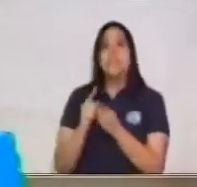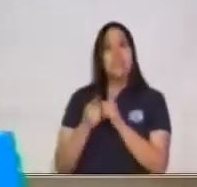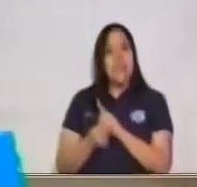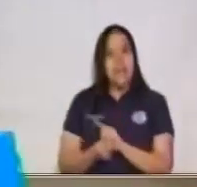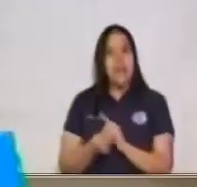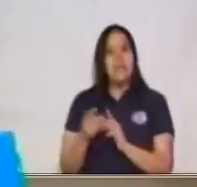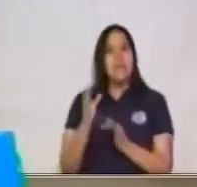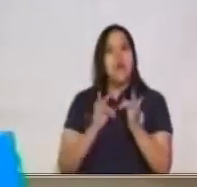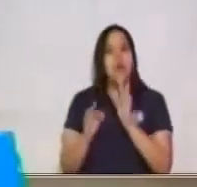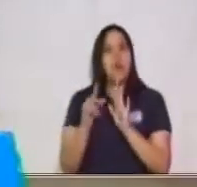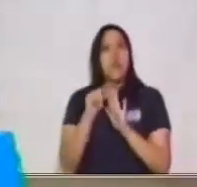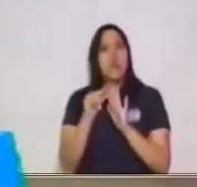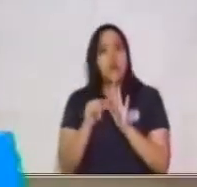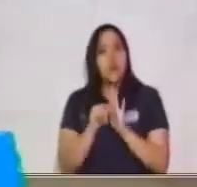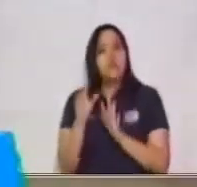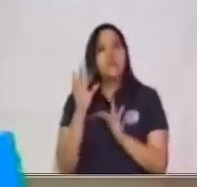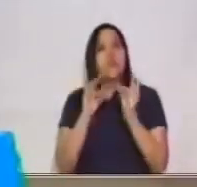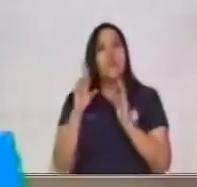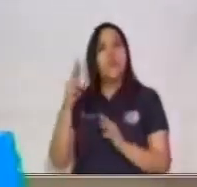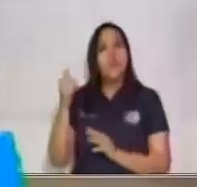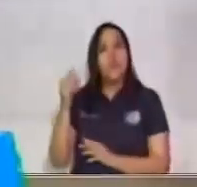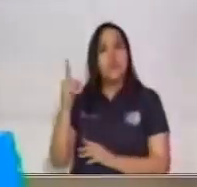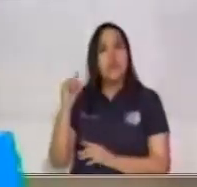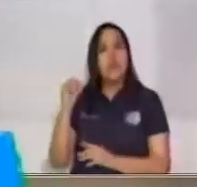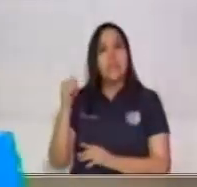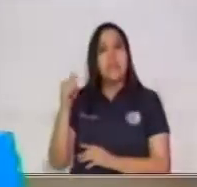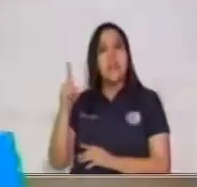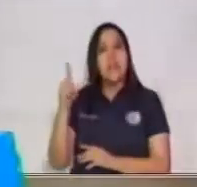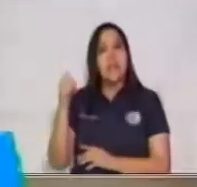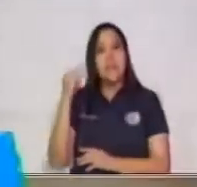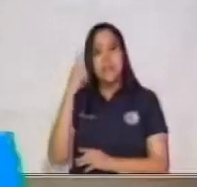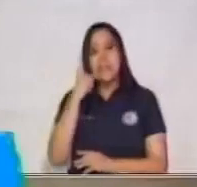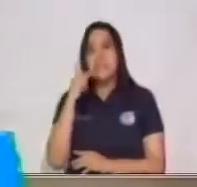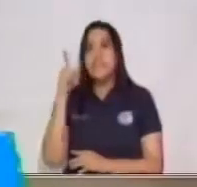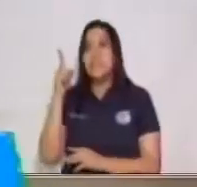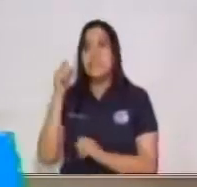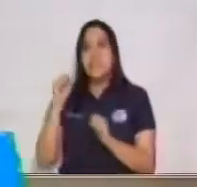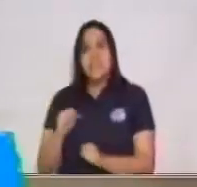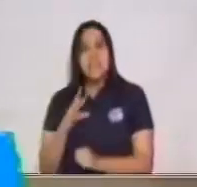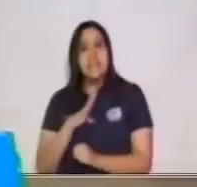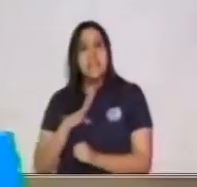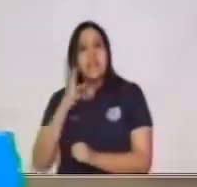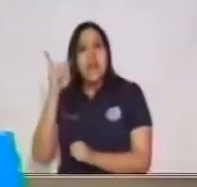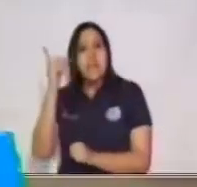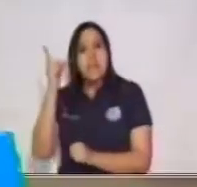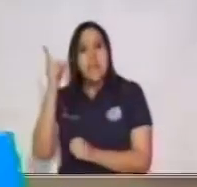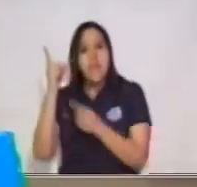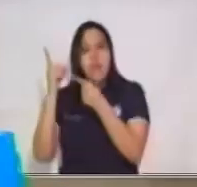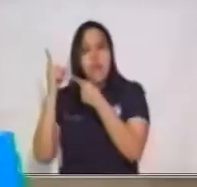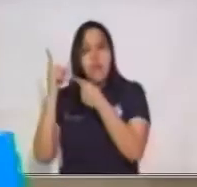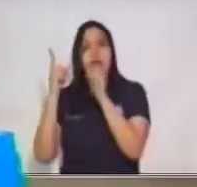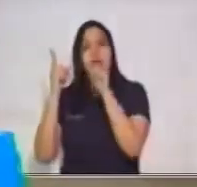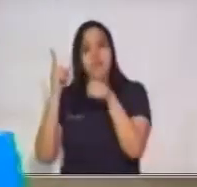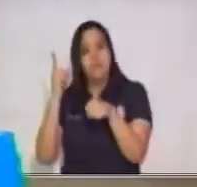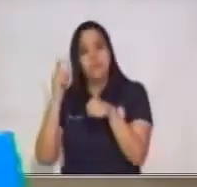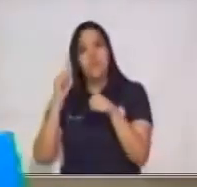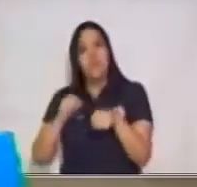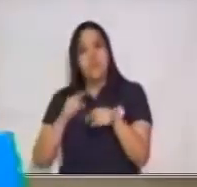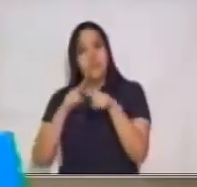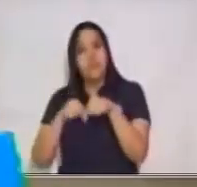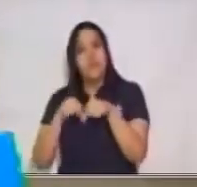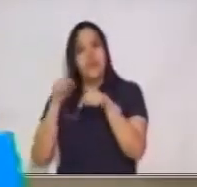grados o radianes, pero tienes que verificar que tu calculadora tenga una D para que esté trabajando en